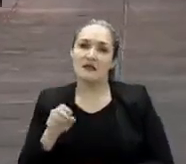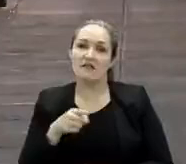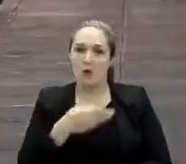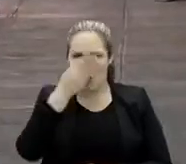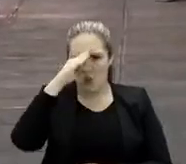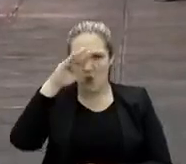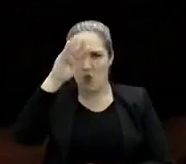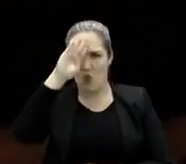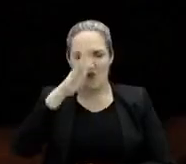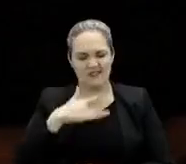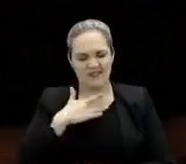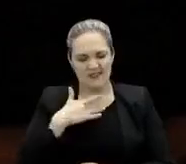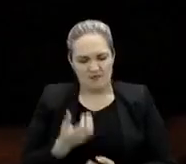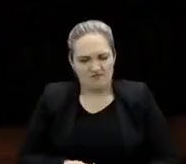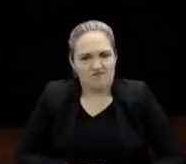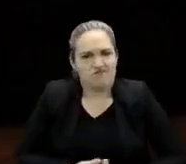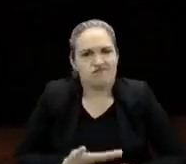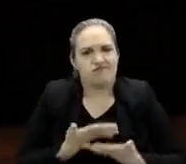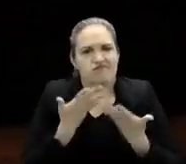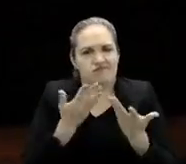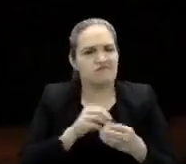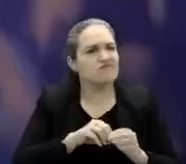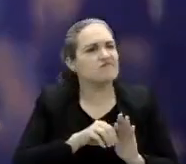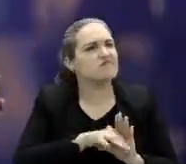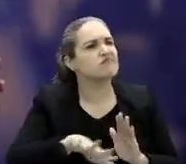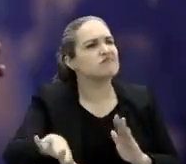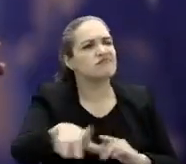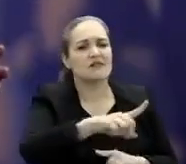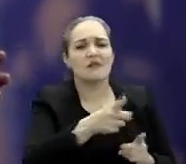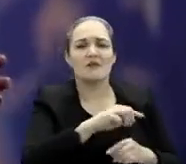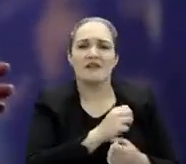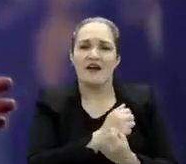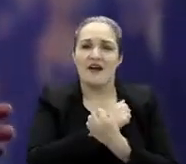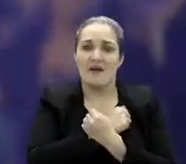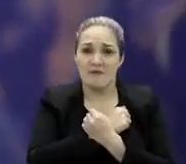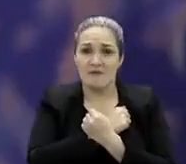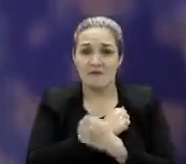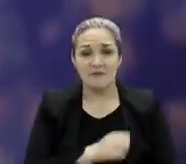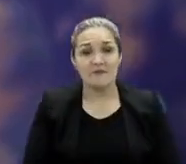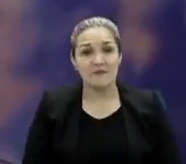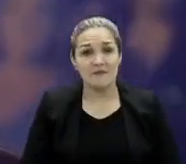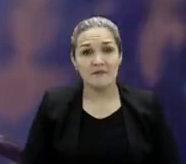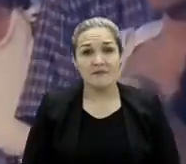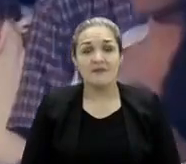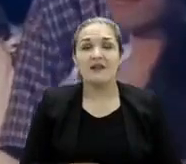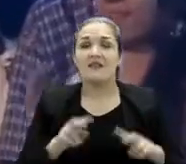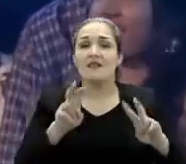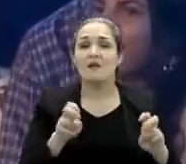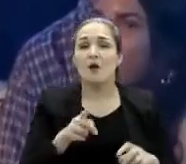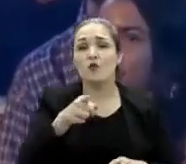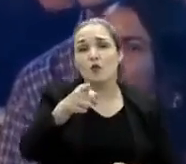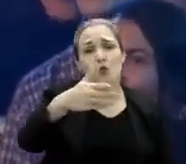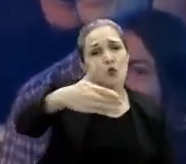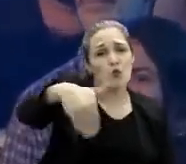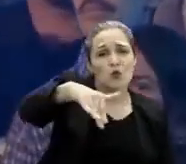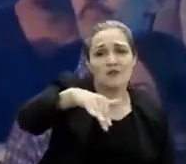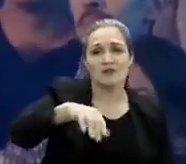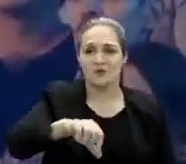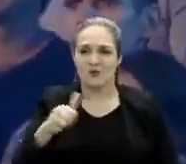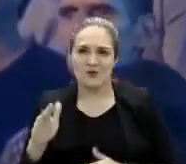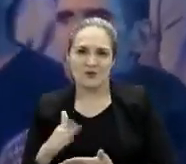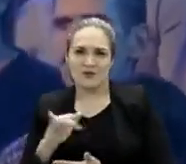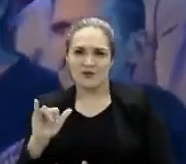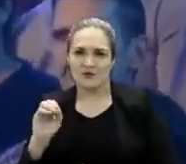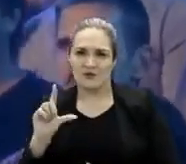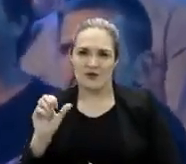en sus canciones, al tiempo que declaraciones eternas de amor. El breve espacio en que no estás y Yolanda serán probablemente sus